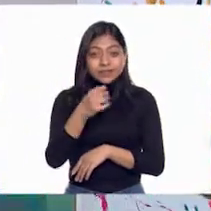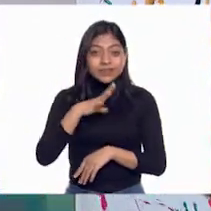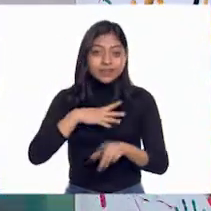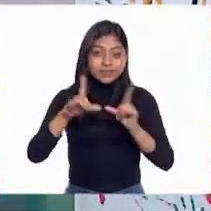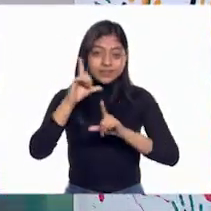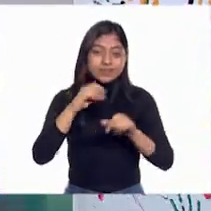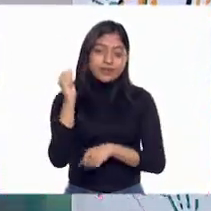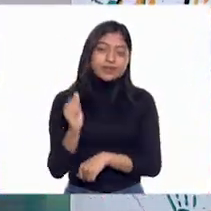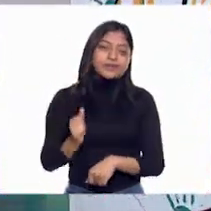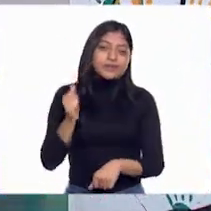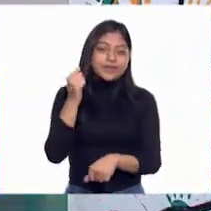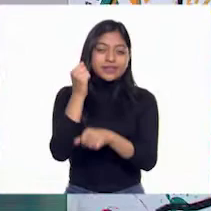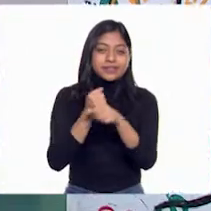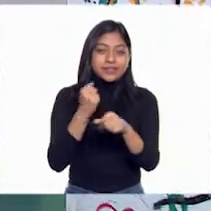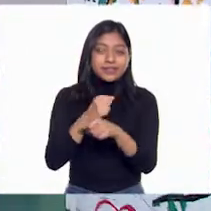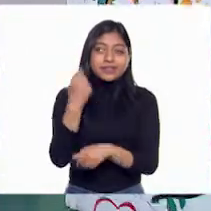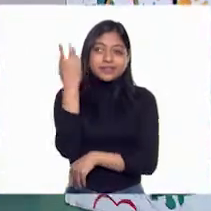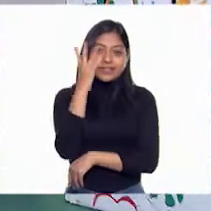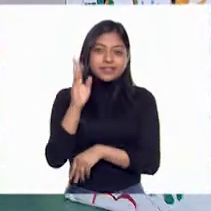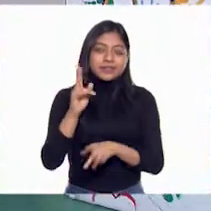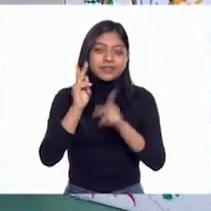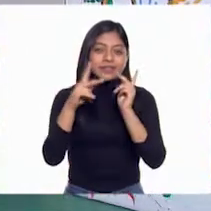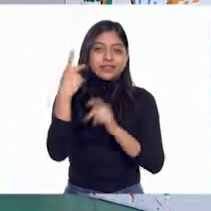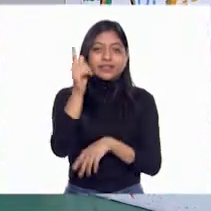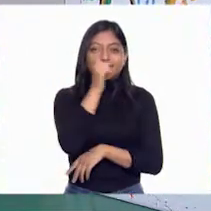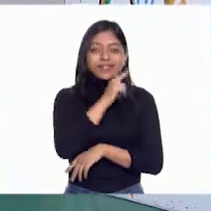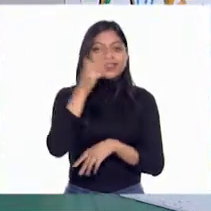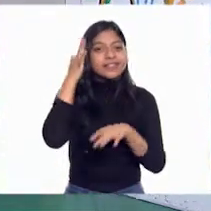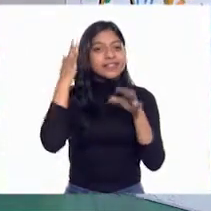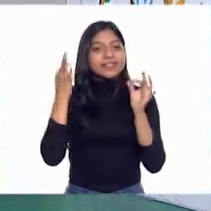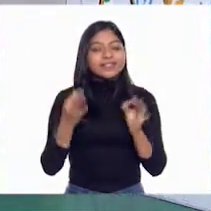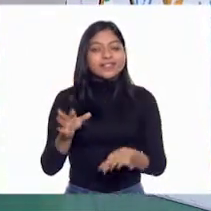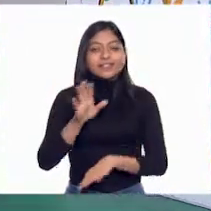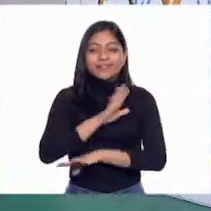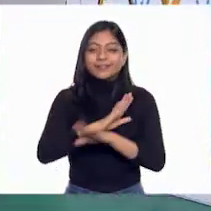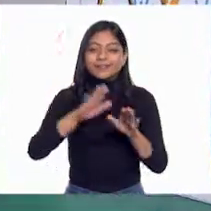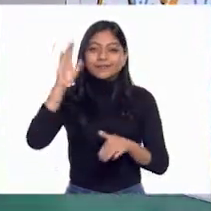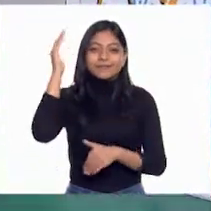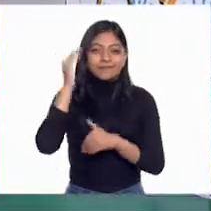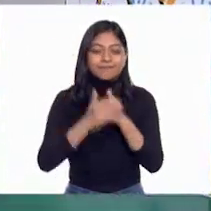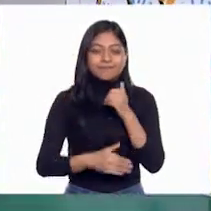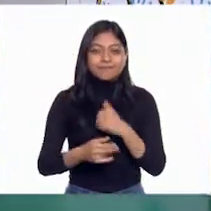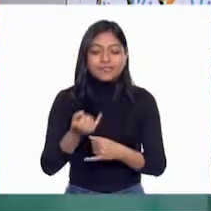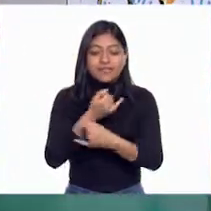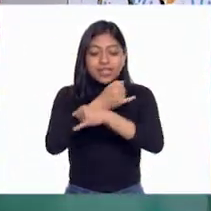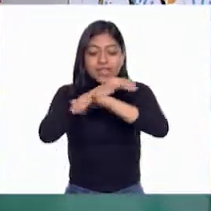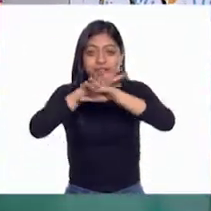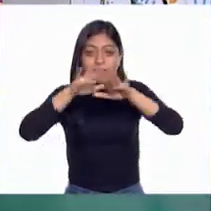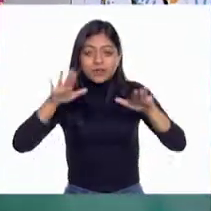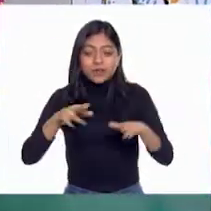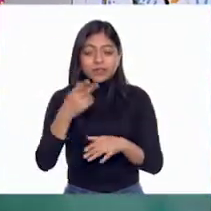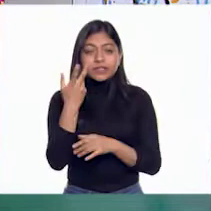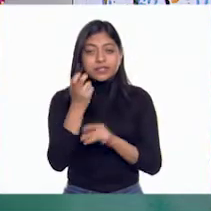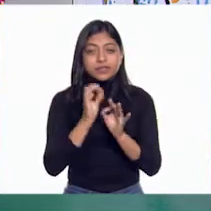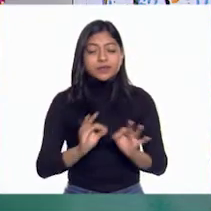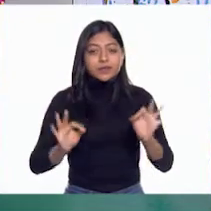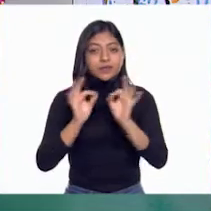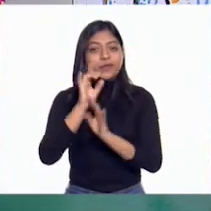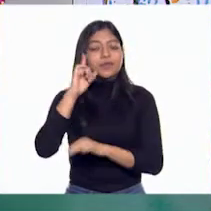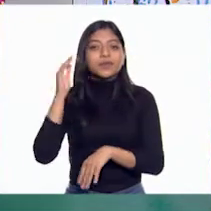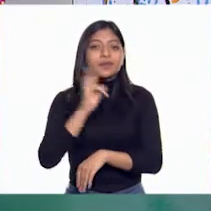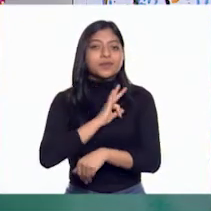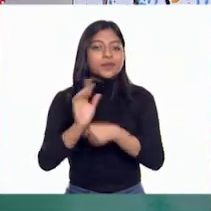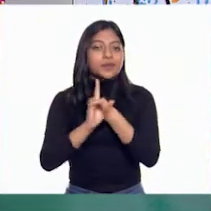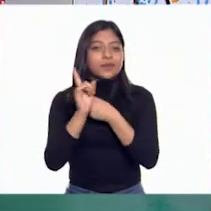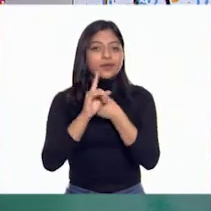para practicarla y platica con tu familia en tu lengua materna. Por hoy hemos terminado con La información es clave en la solución de los